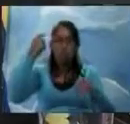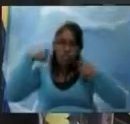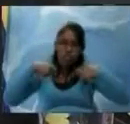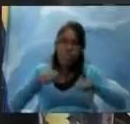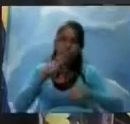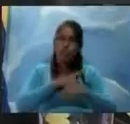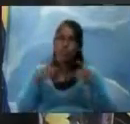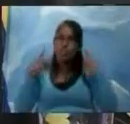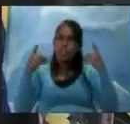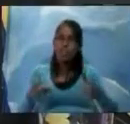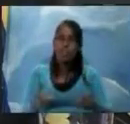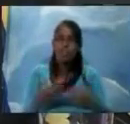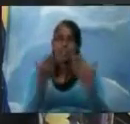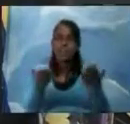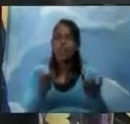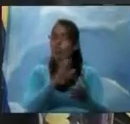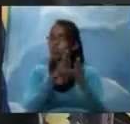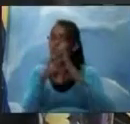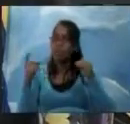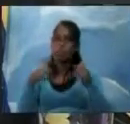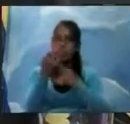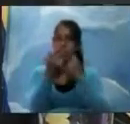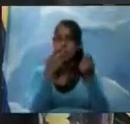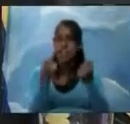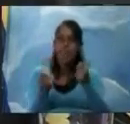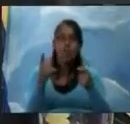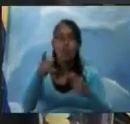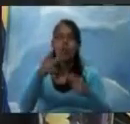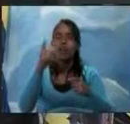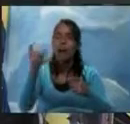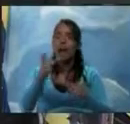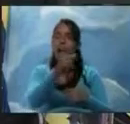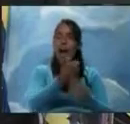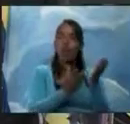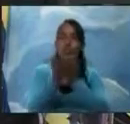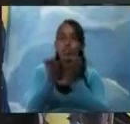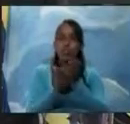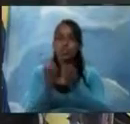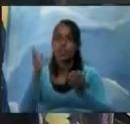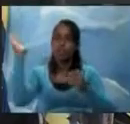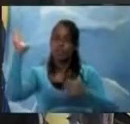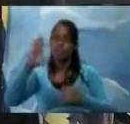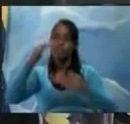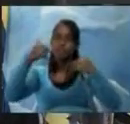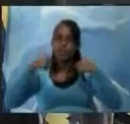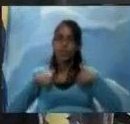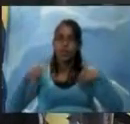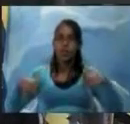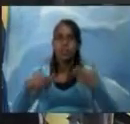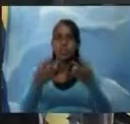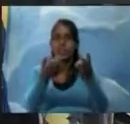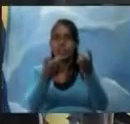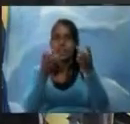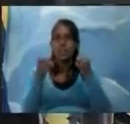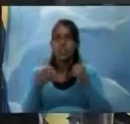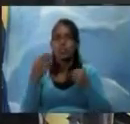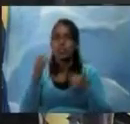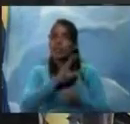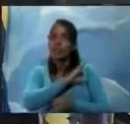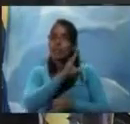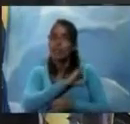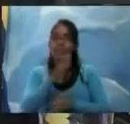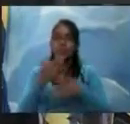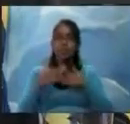tanto, debías haber dado mi dinero a los banqueros y al venir yo hubiera recibido lo que es